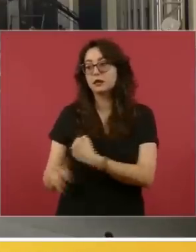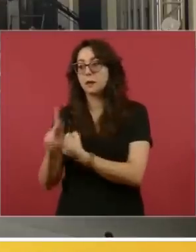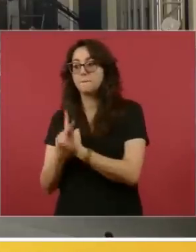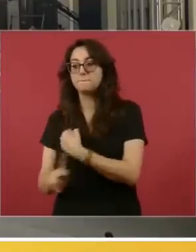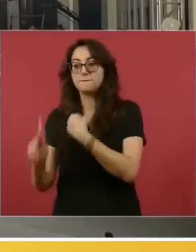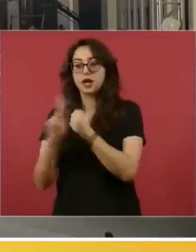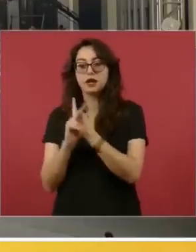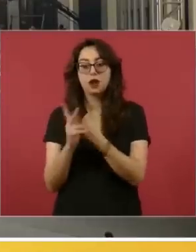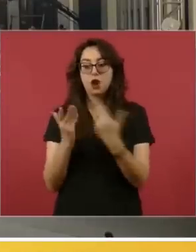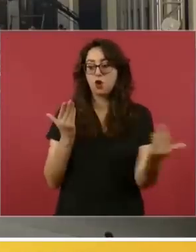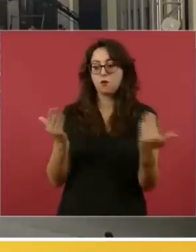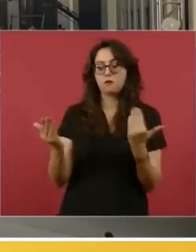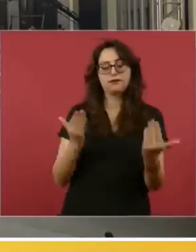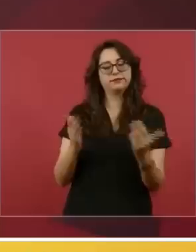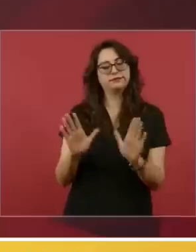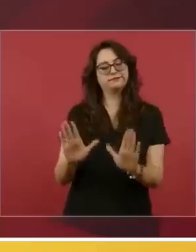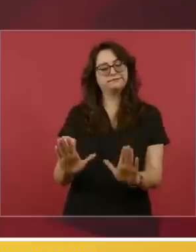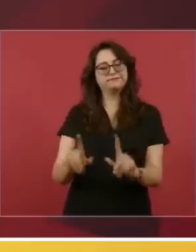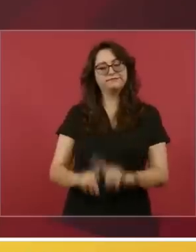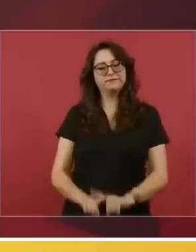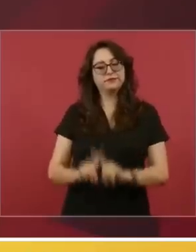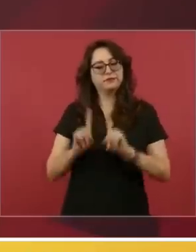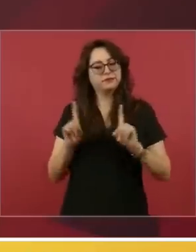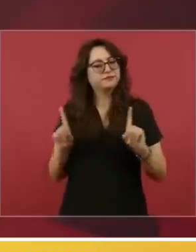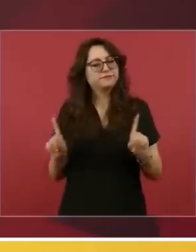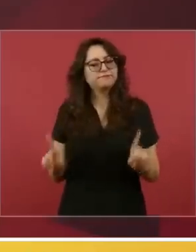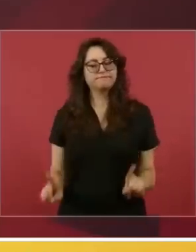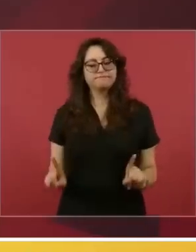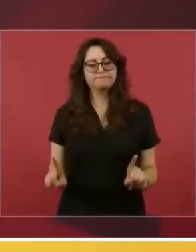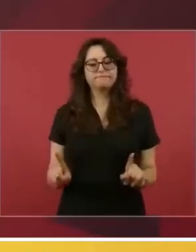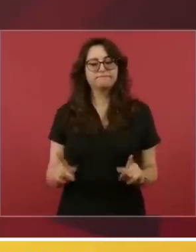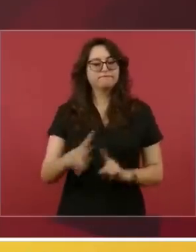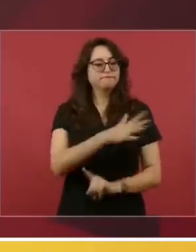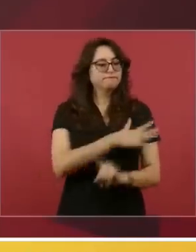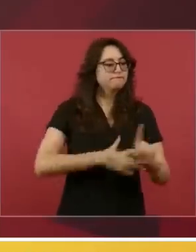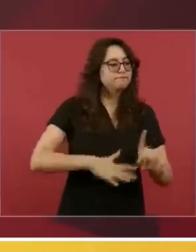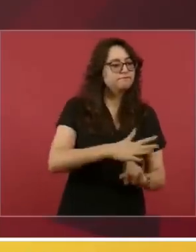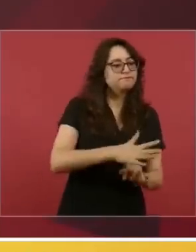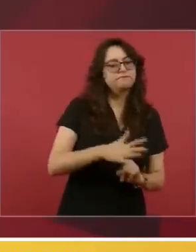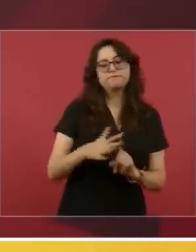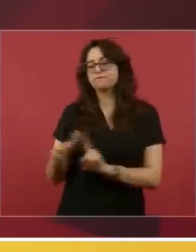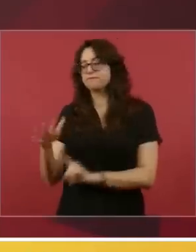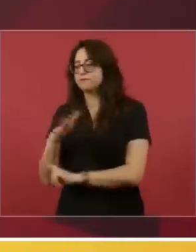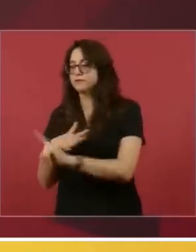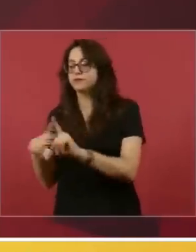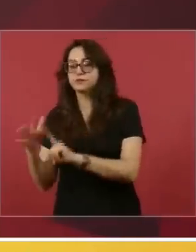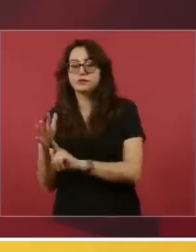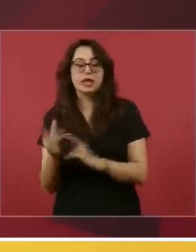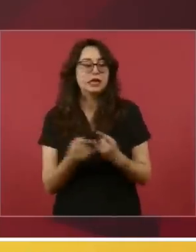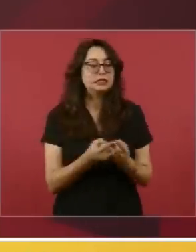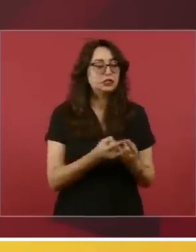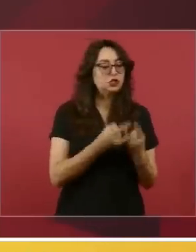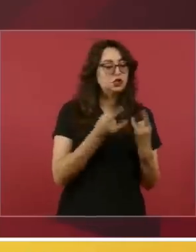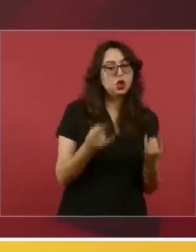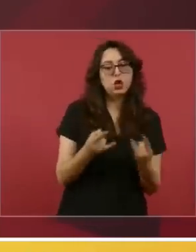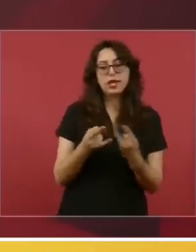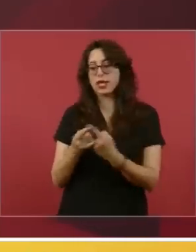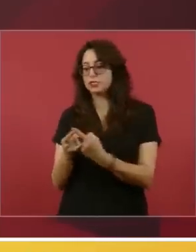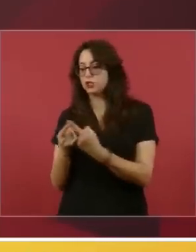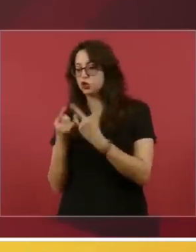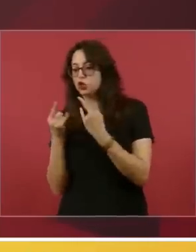tiene su propia historia su idiosincrasia